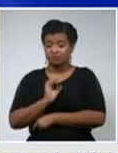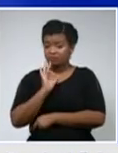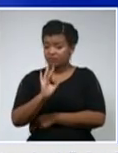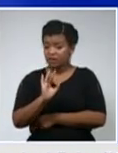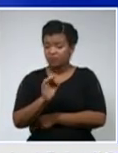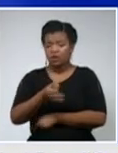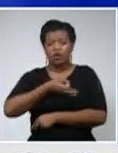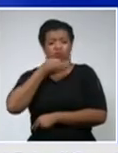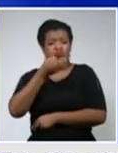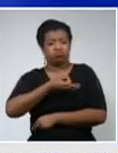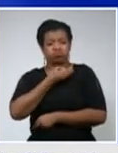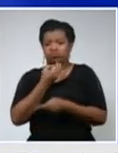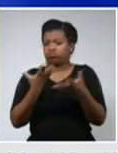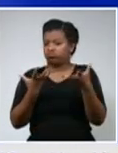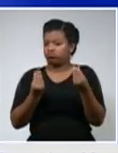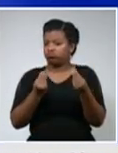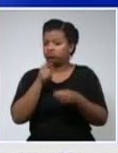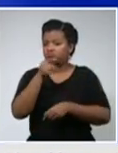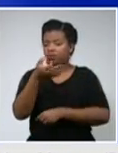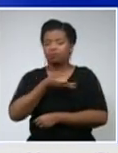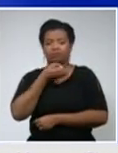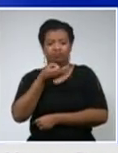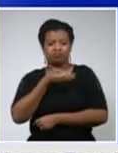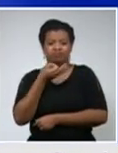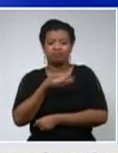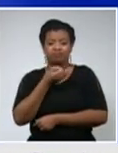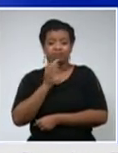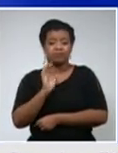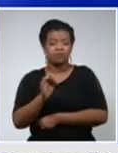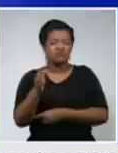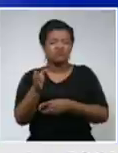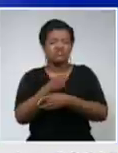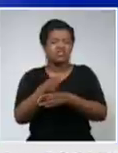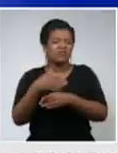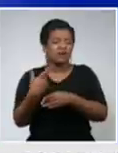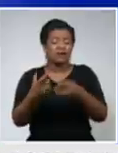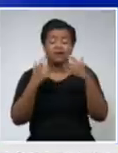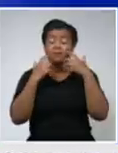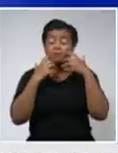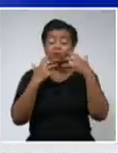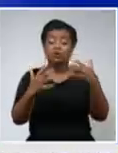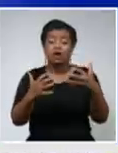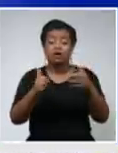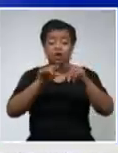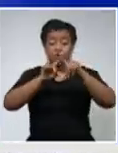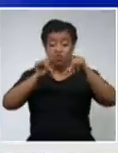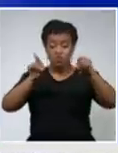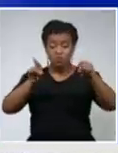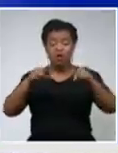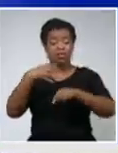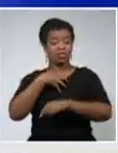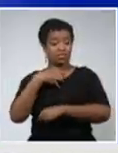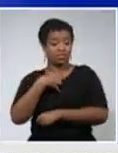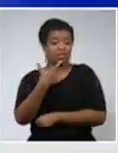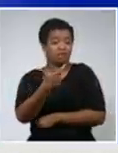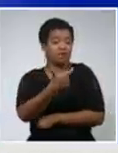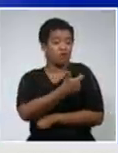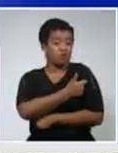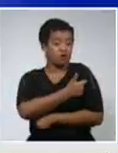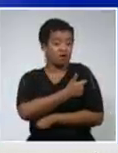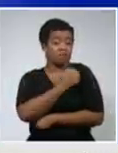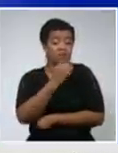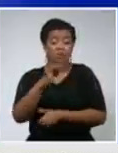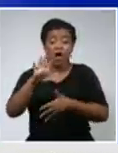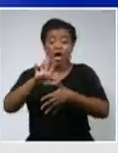usted ha explicado aquí en muchísimas ocasiones lo que significa para Cuba contar con este candidato. El único país de América Latina capaz